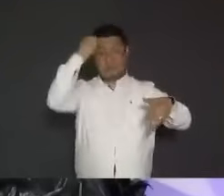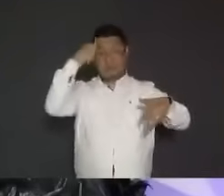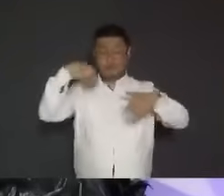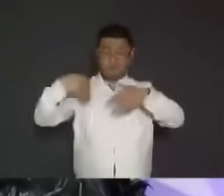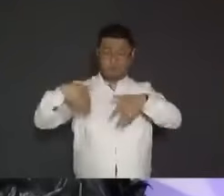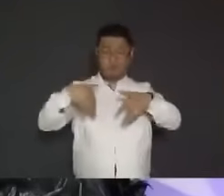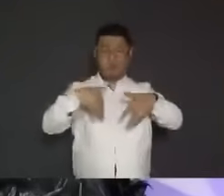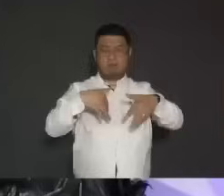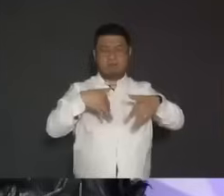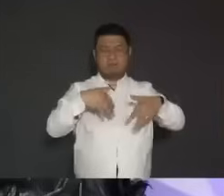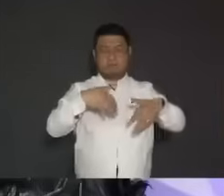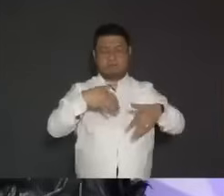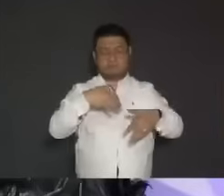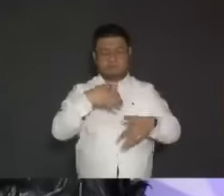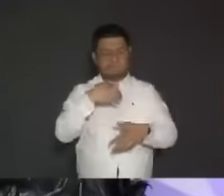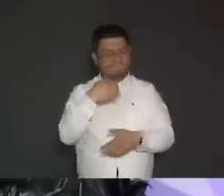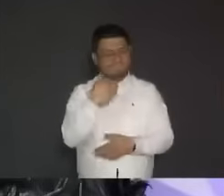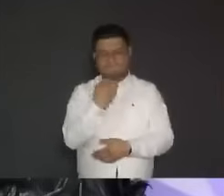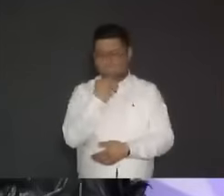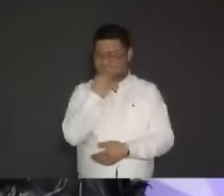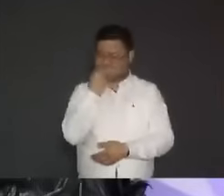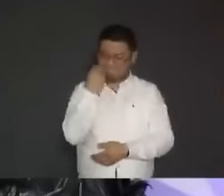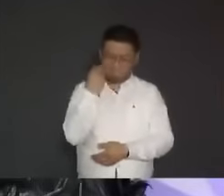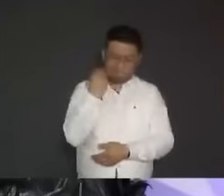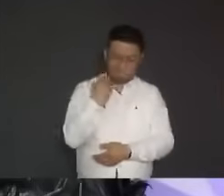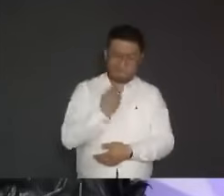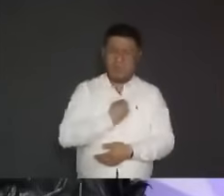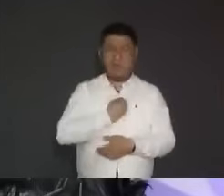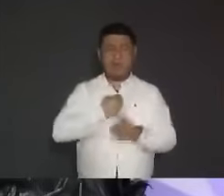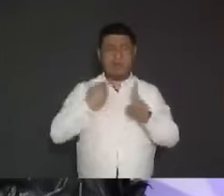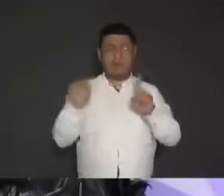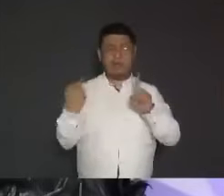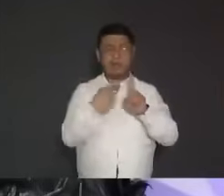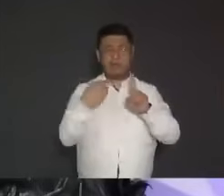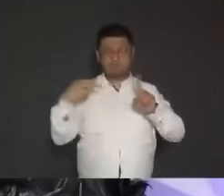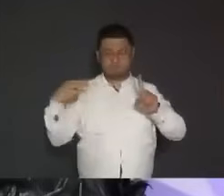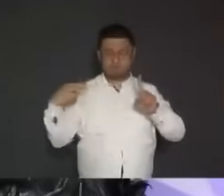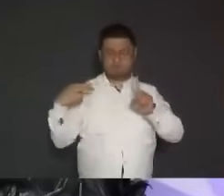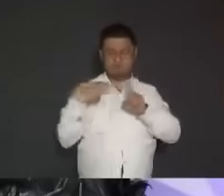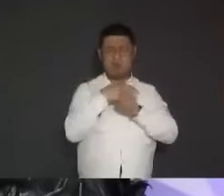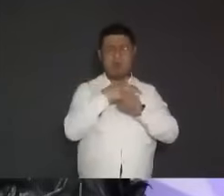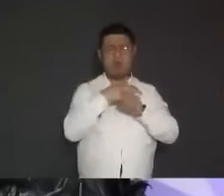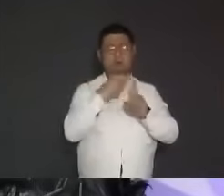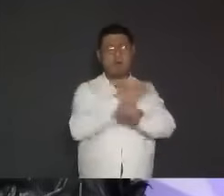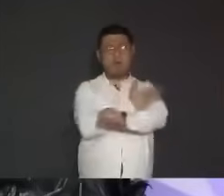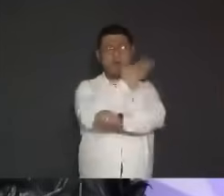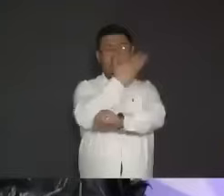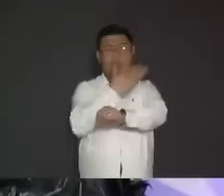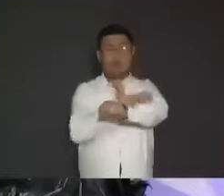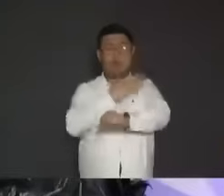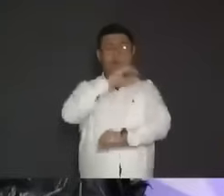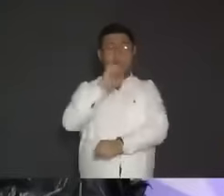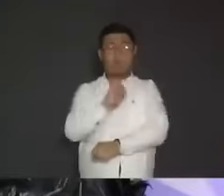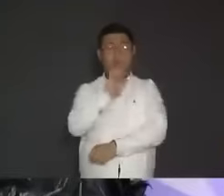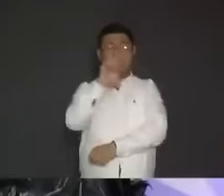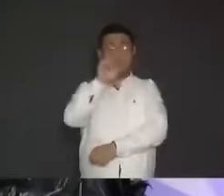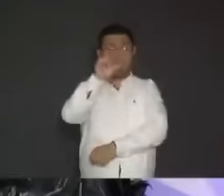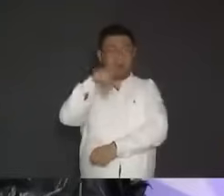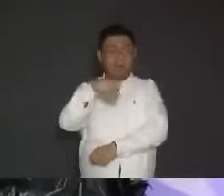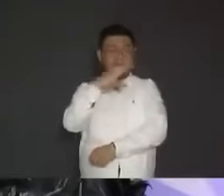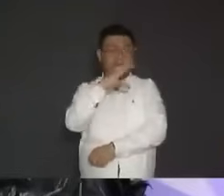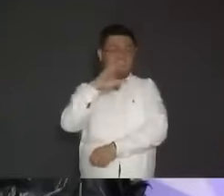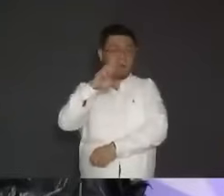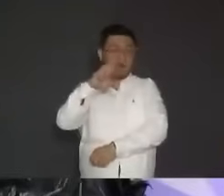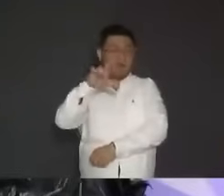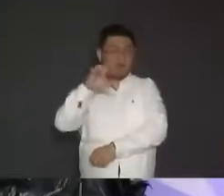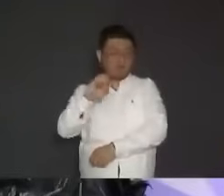Lamentablemente hubo un fallecido. Descanse en paz nuestro compañero Juan Carlos Balam Hago un